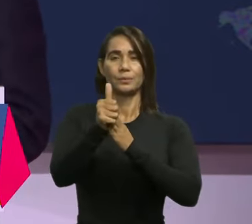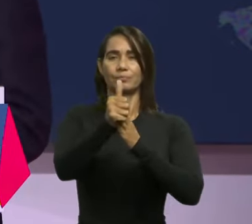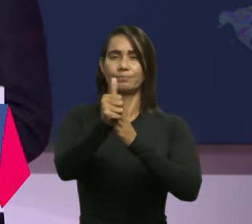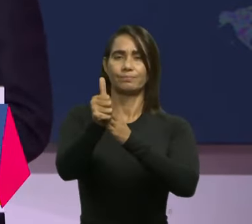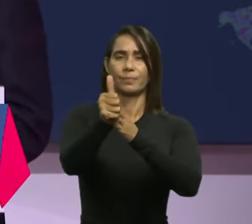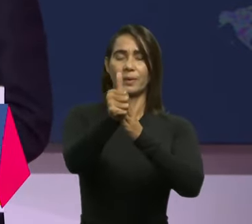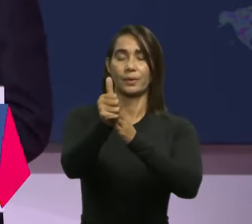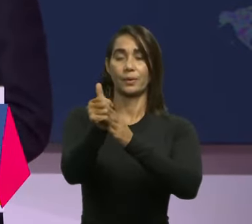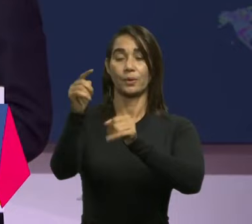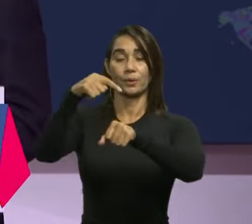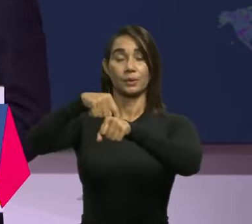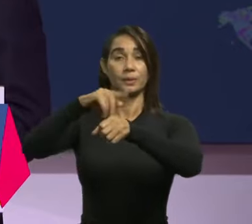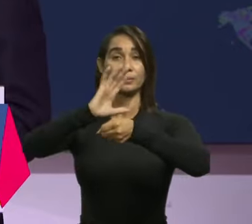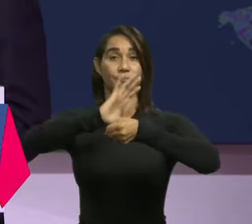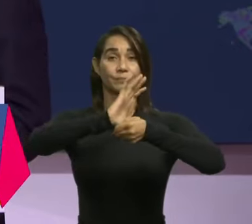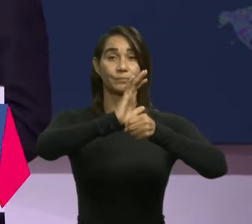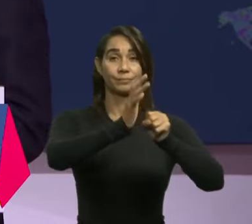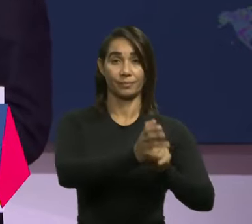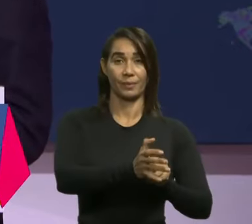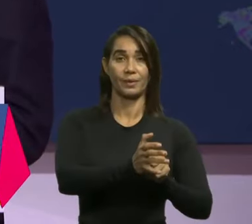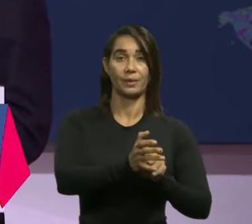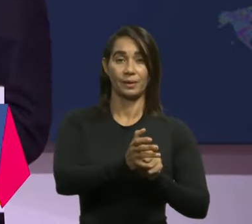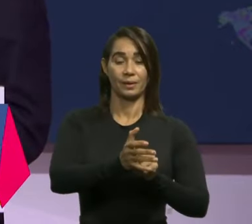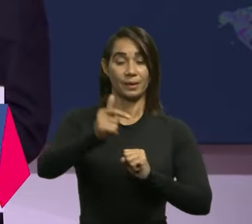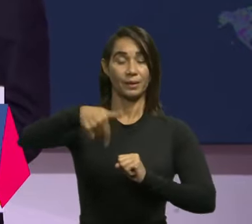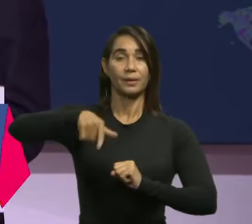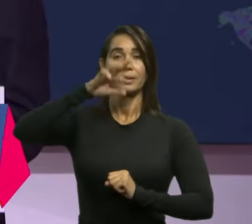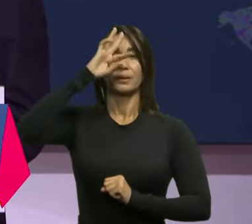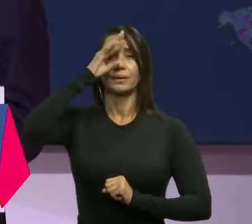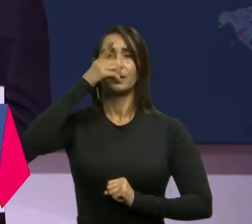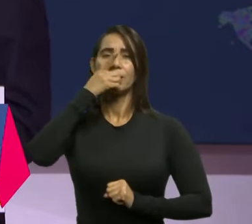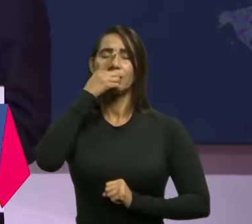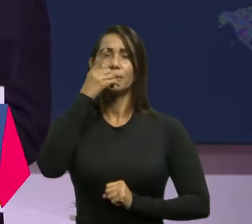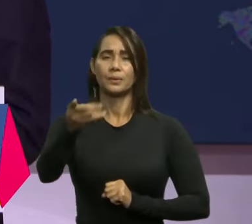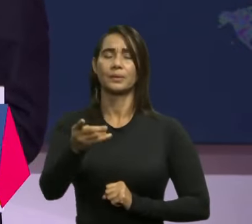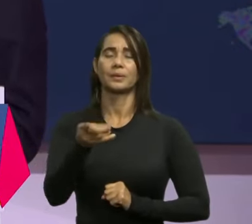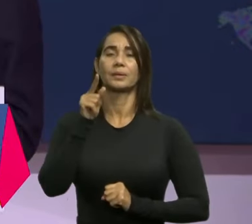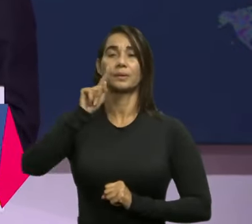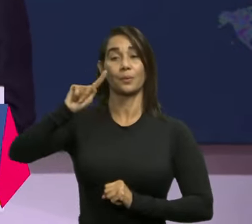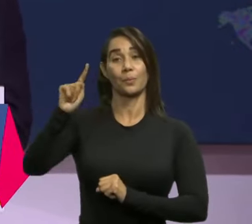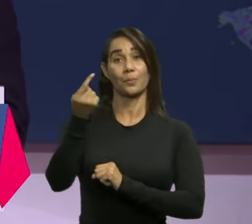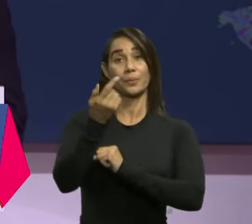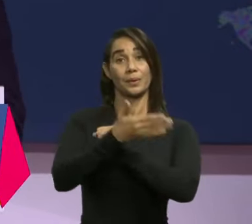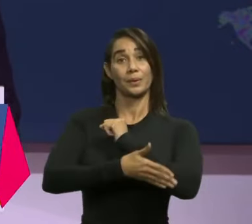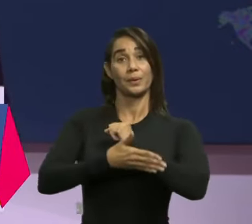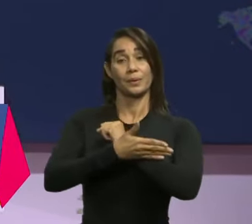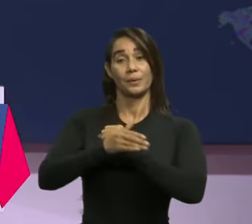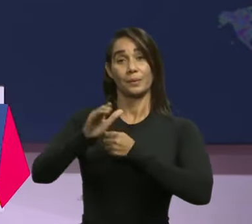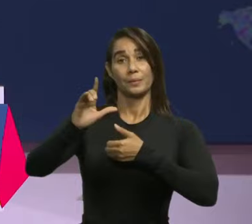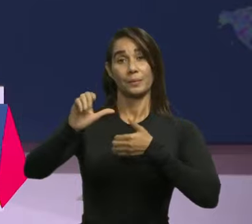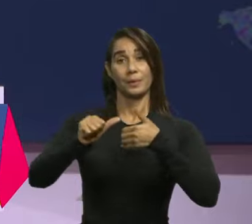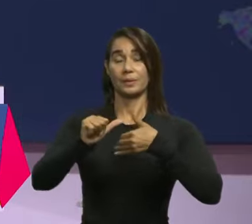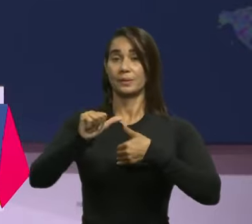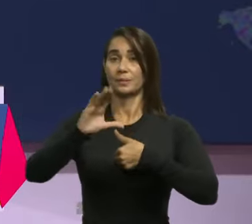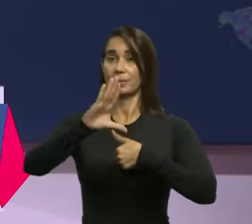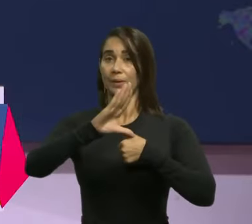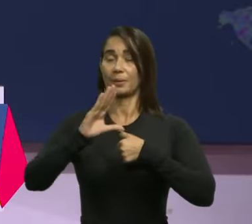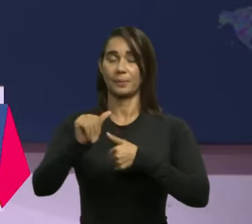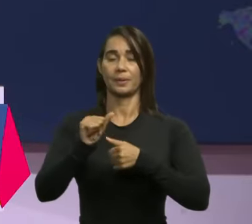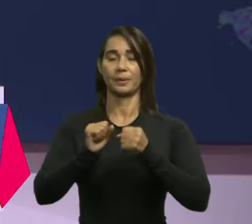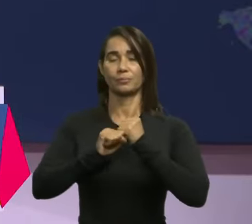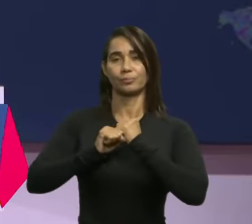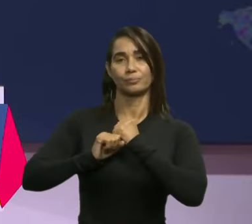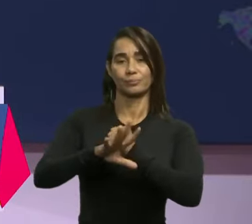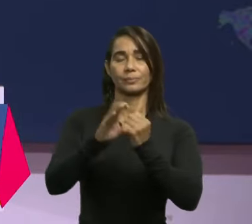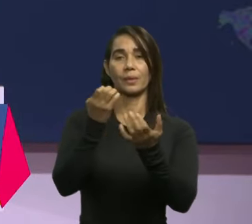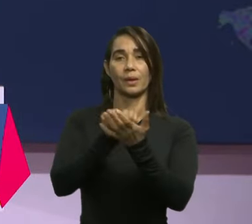de la pandemia del copy 19 república dominicana fue uno de los primeros países latinoamericanos en relanzar la plena